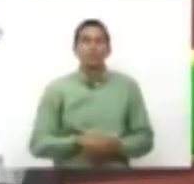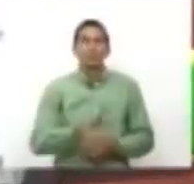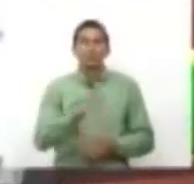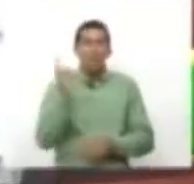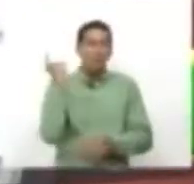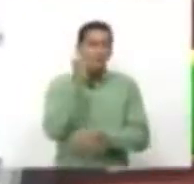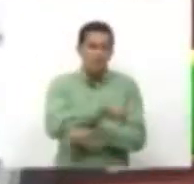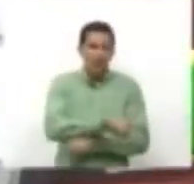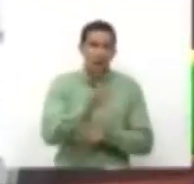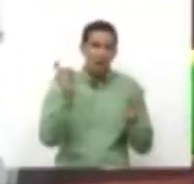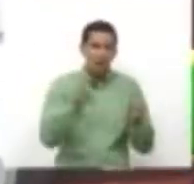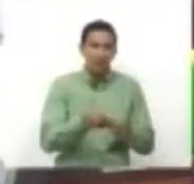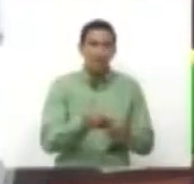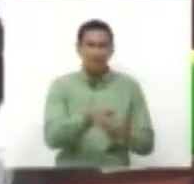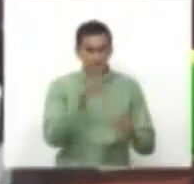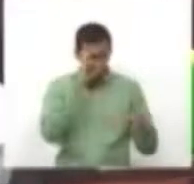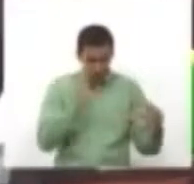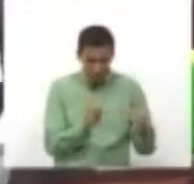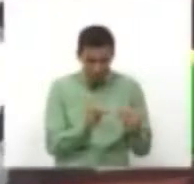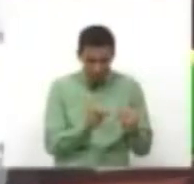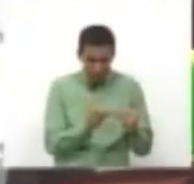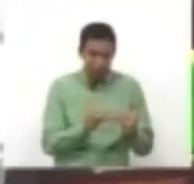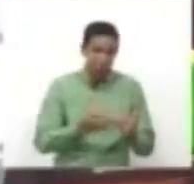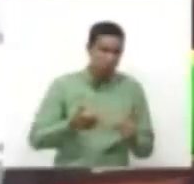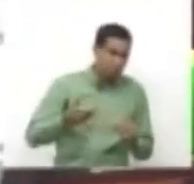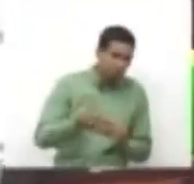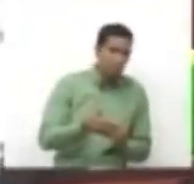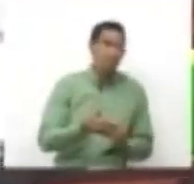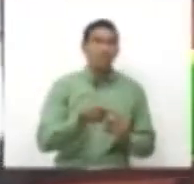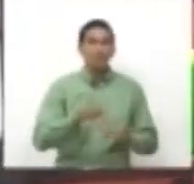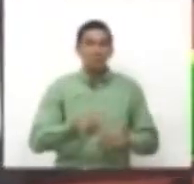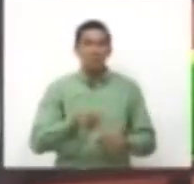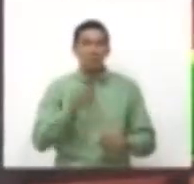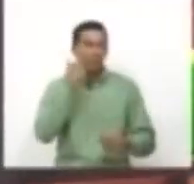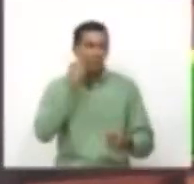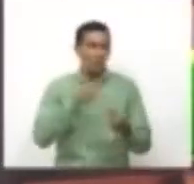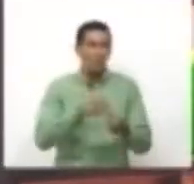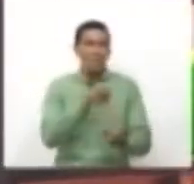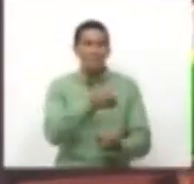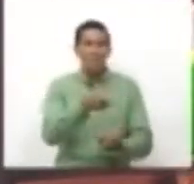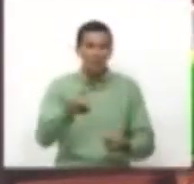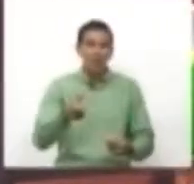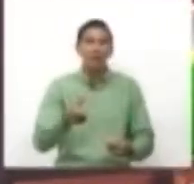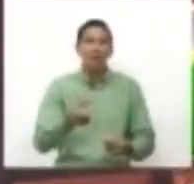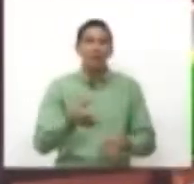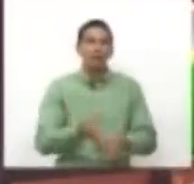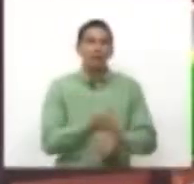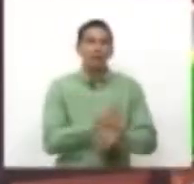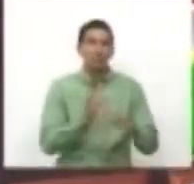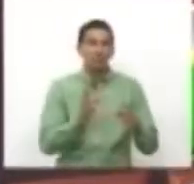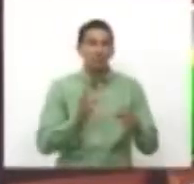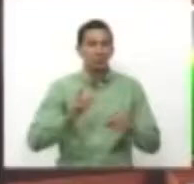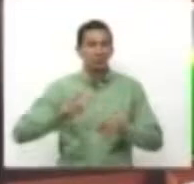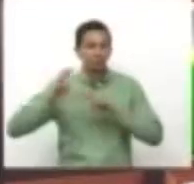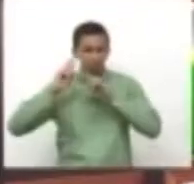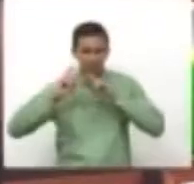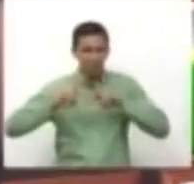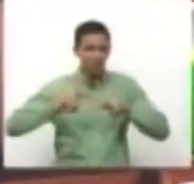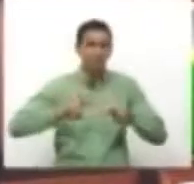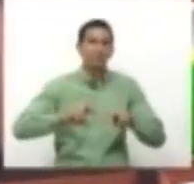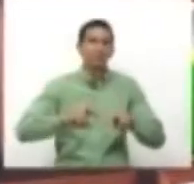delinquir con fines de homicidio. Esta persona, de acuerdo a la investigación que fue estructurada por el Cuerpo Técnico de Investigación,